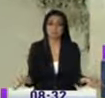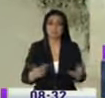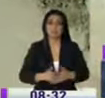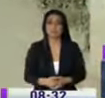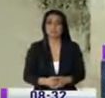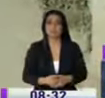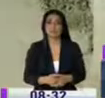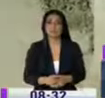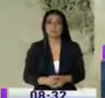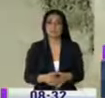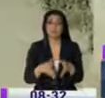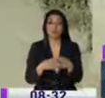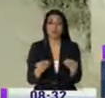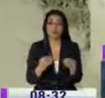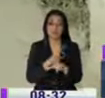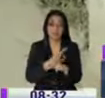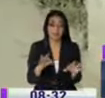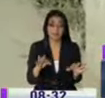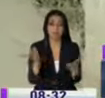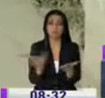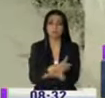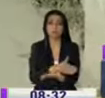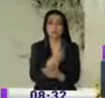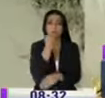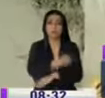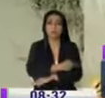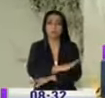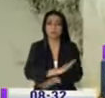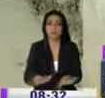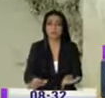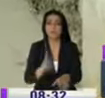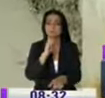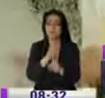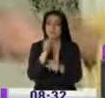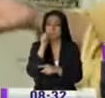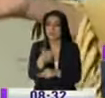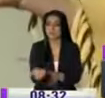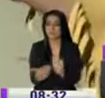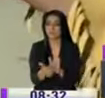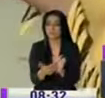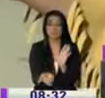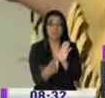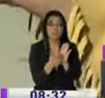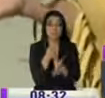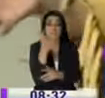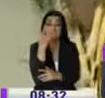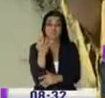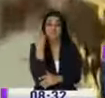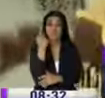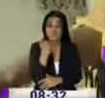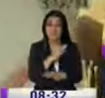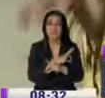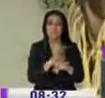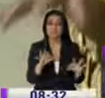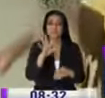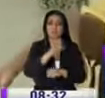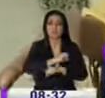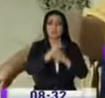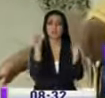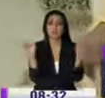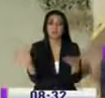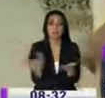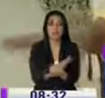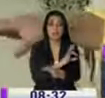que la solución de venir a limpiar es solo momentánea, ¿no? Momentáneo. La otra vez vinieron hace 15 días, a las 5 de la mañana medio